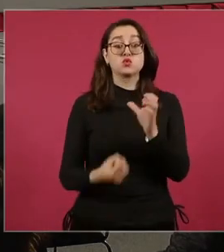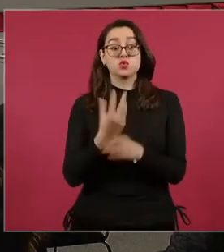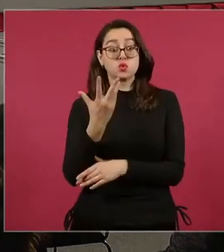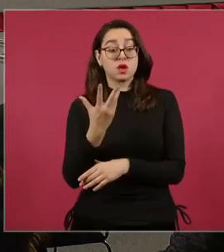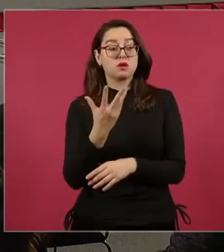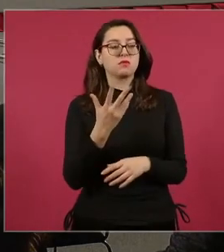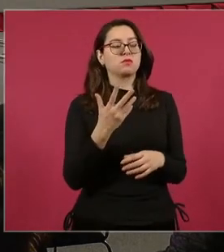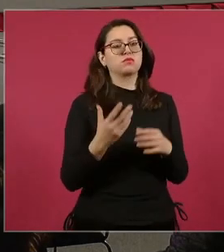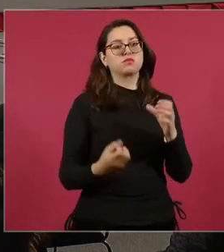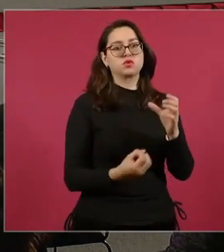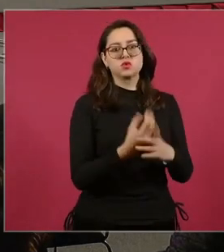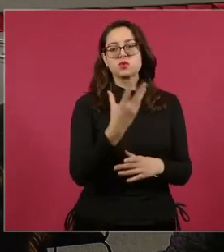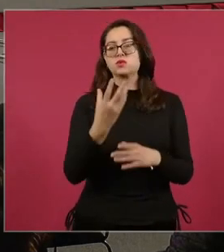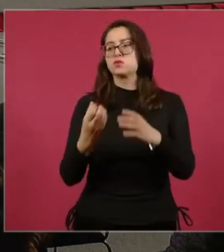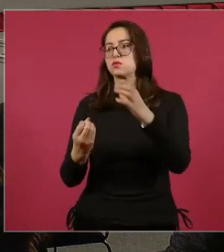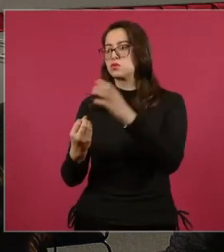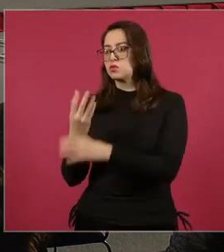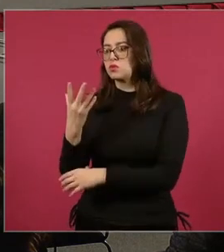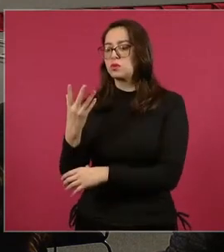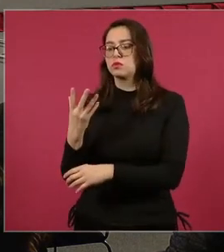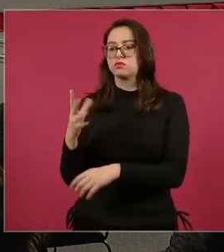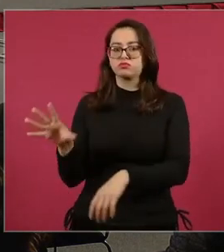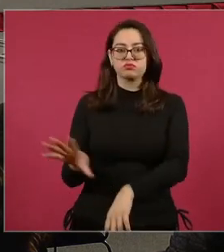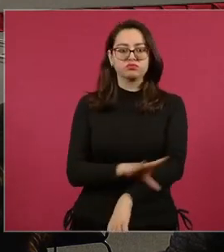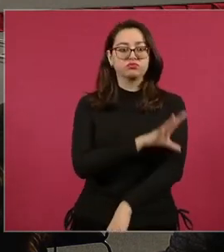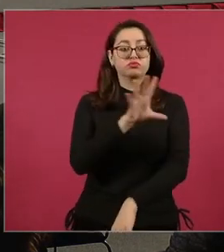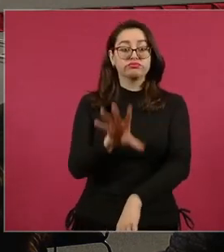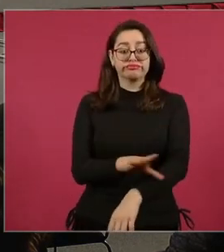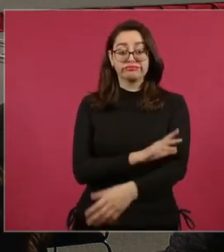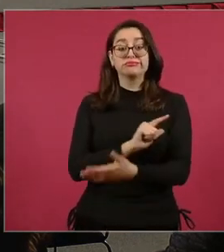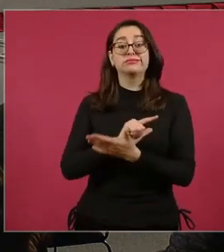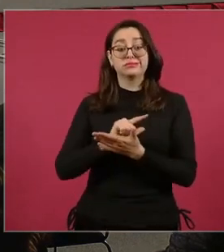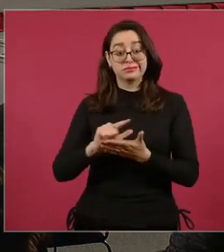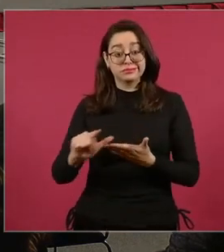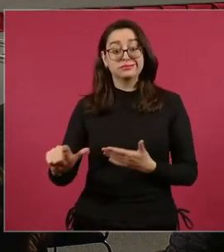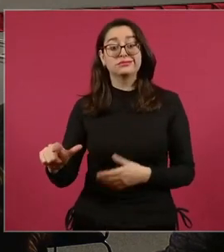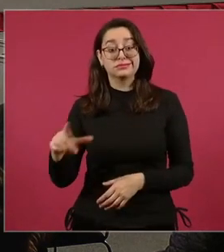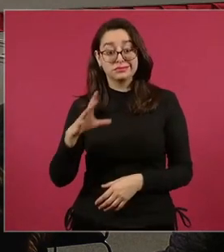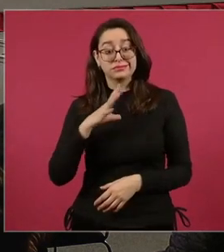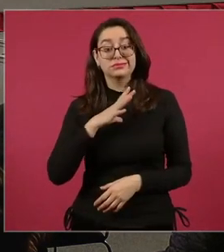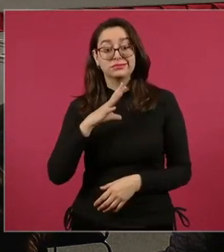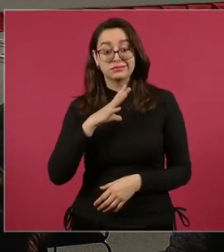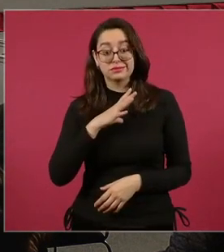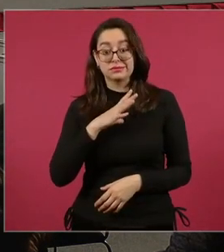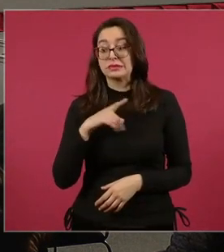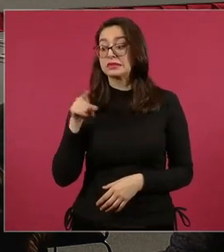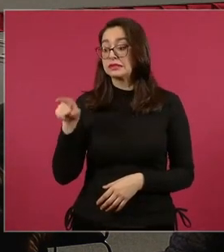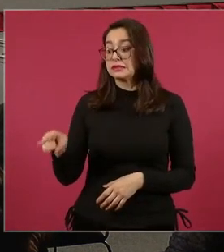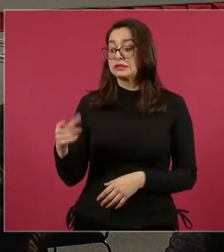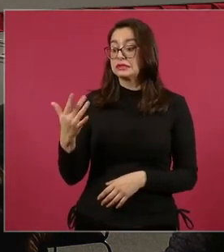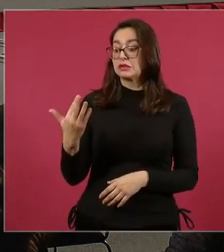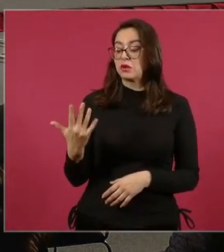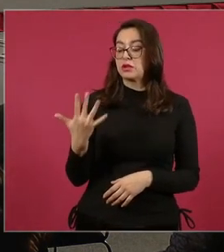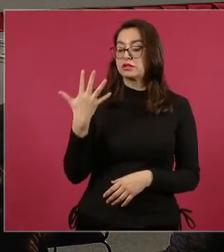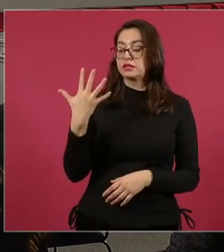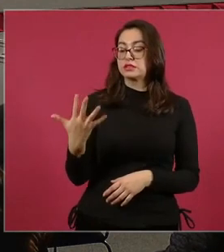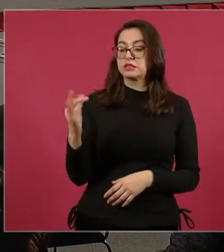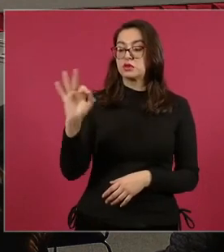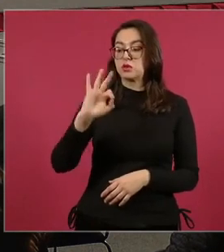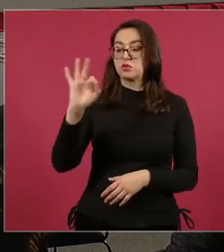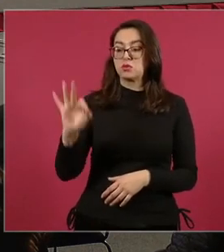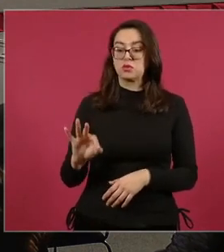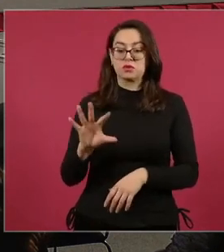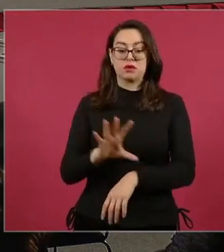mayor generadora de energía limpia en el país, inyectando a la red el 55% de